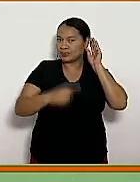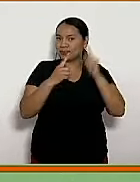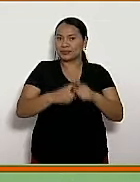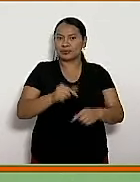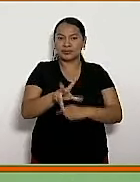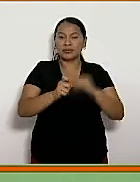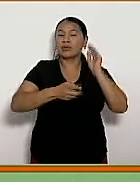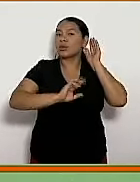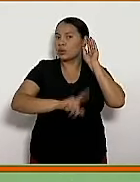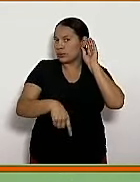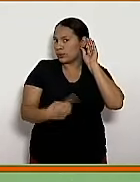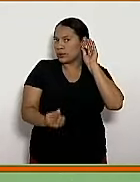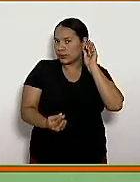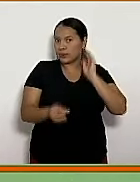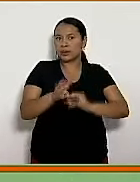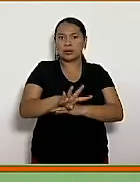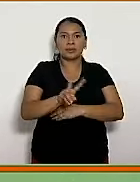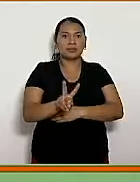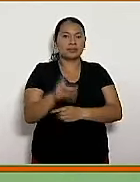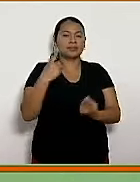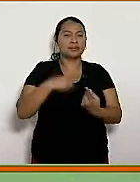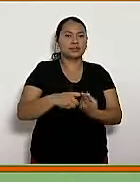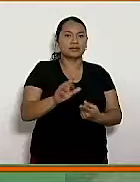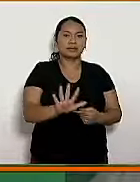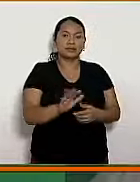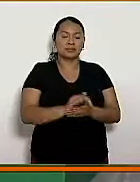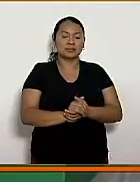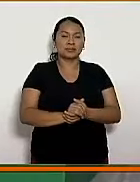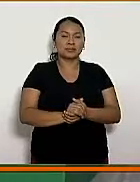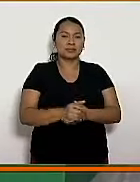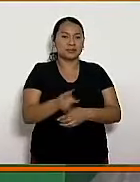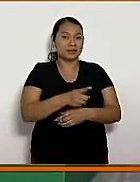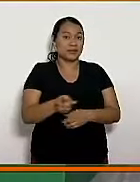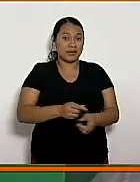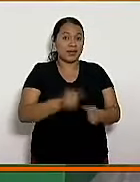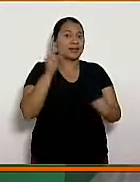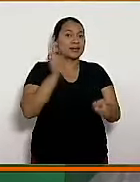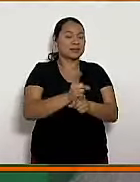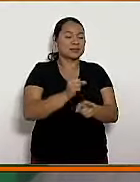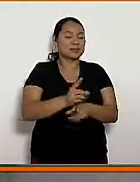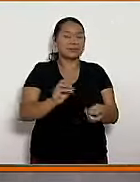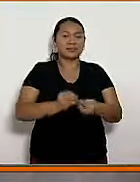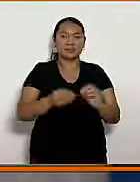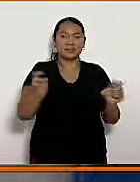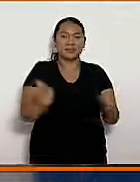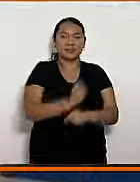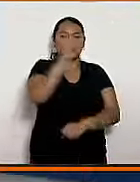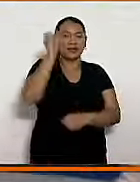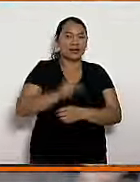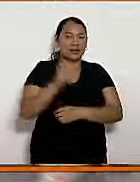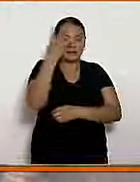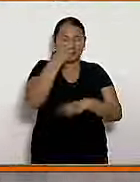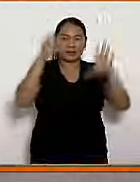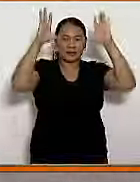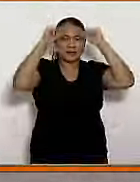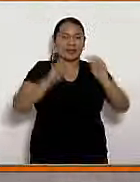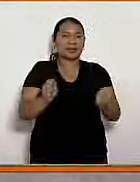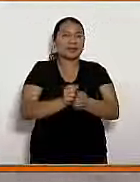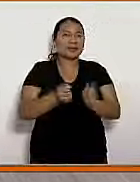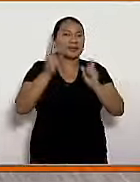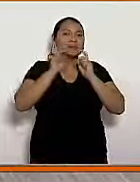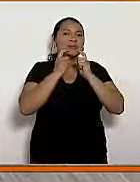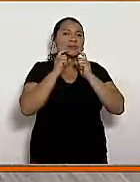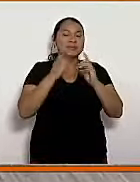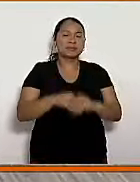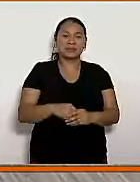Multi-X, 3X. Para más 1, 42 más 5. Espero que haya sido uno de nuestros afortunados ganadores en esta linda noche junto a